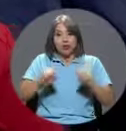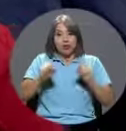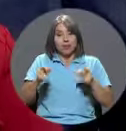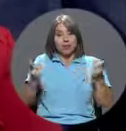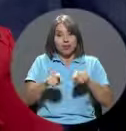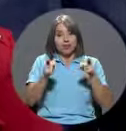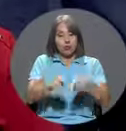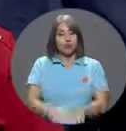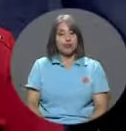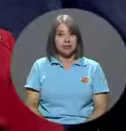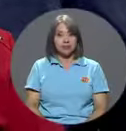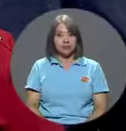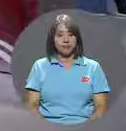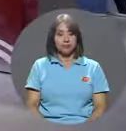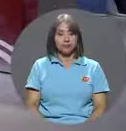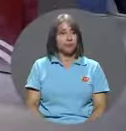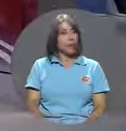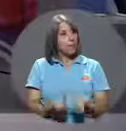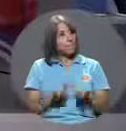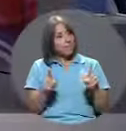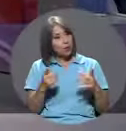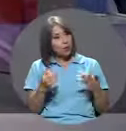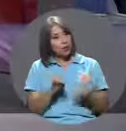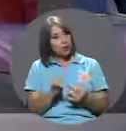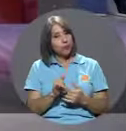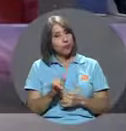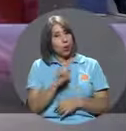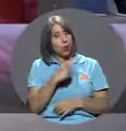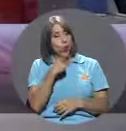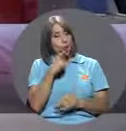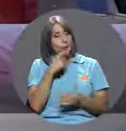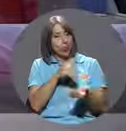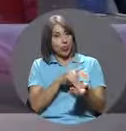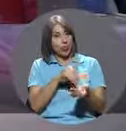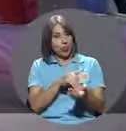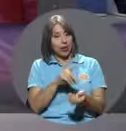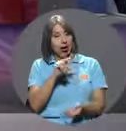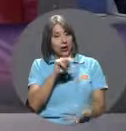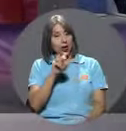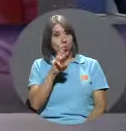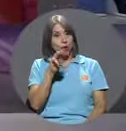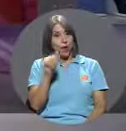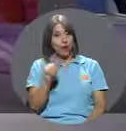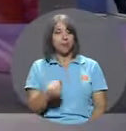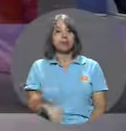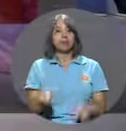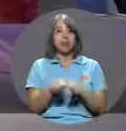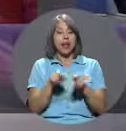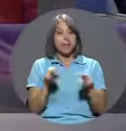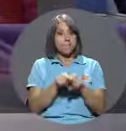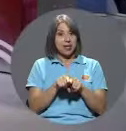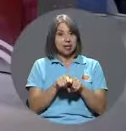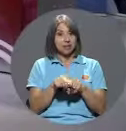posibles circunstancias, ¿verdad? Pero bueno, como lo plantea la doctora Norma,